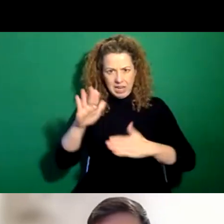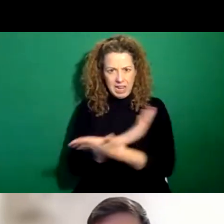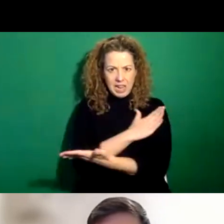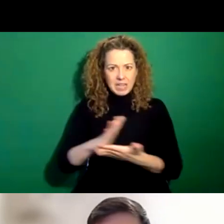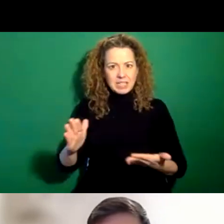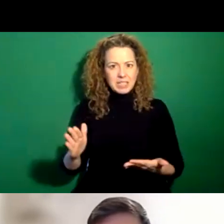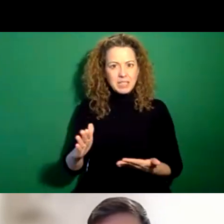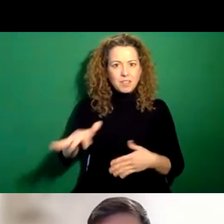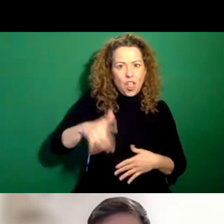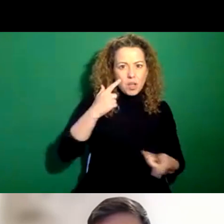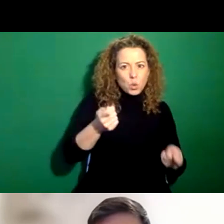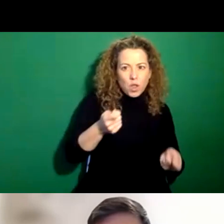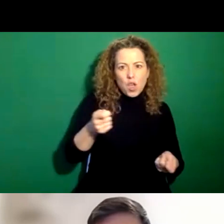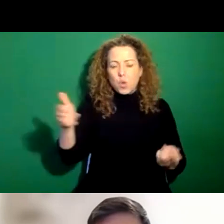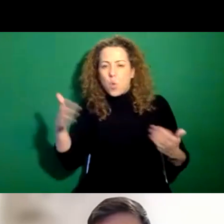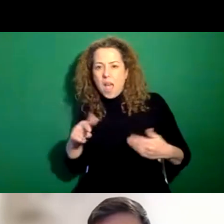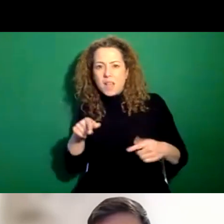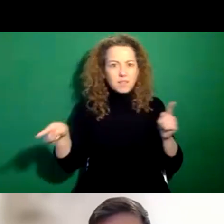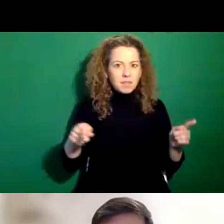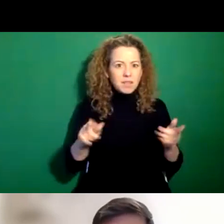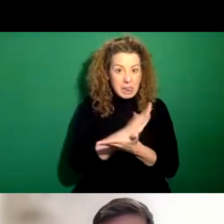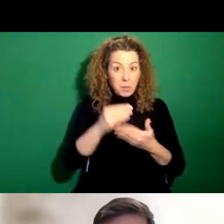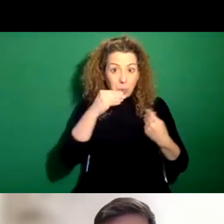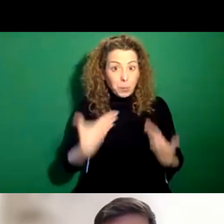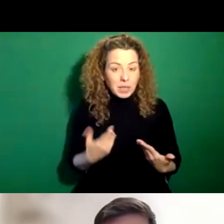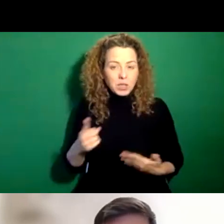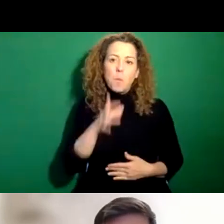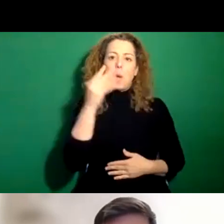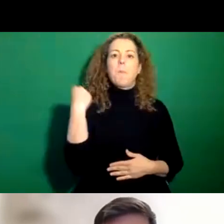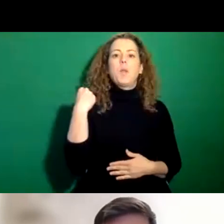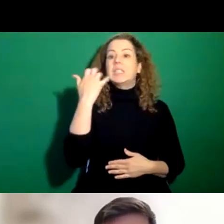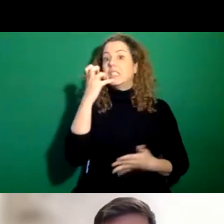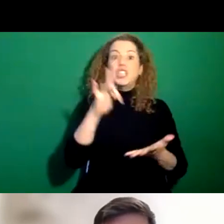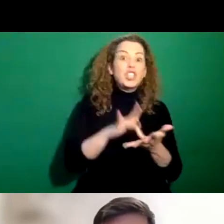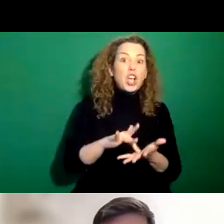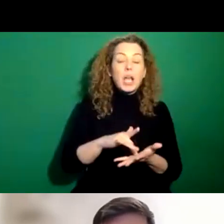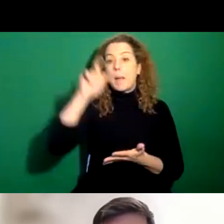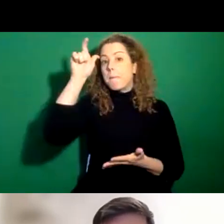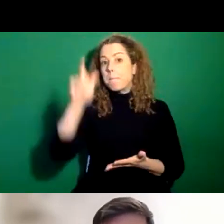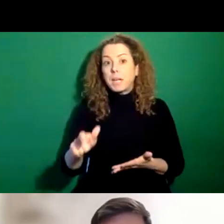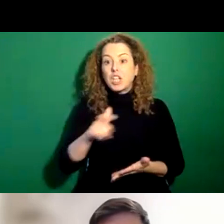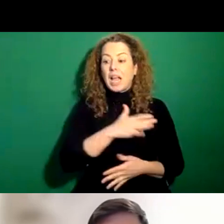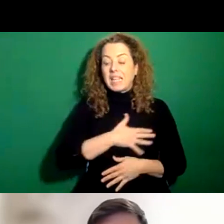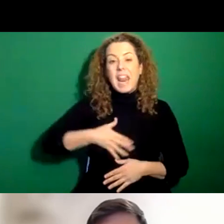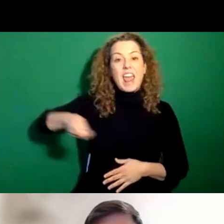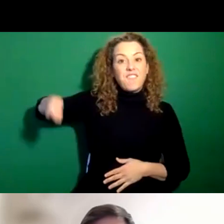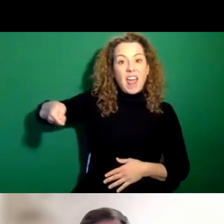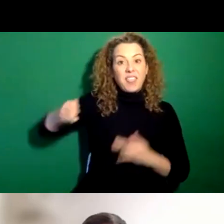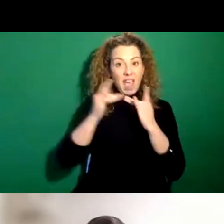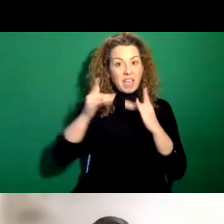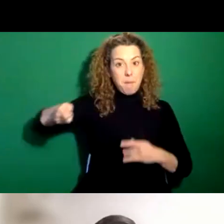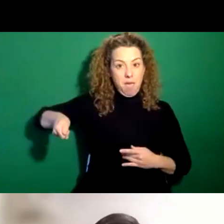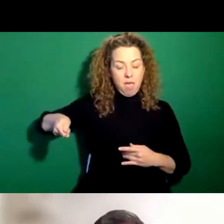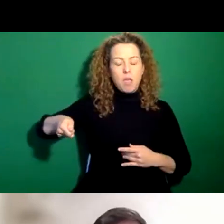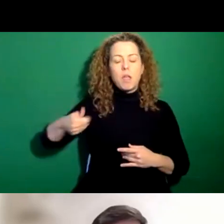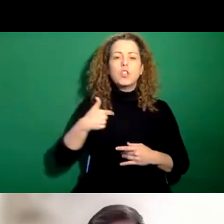dónde está la sujeción o dónde no hay sujeción. Porque preguntan también, en el caso de personas que deciden tener la barandilla en cama, nosotros hemos